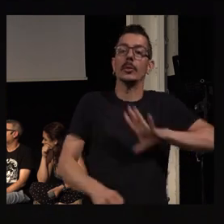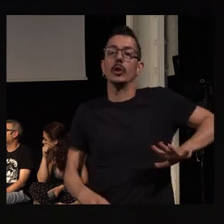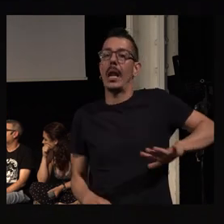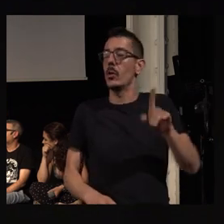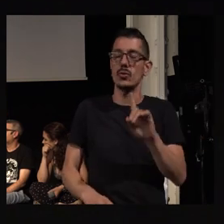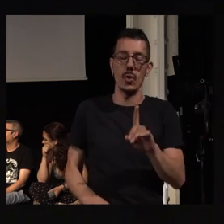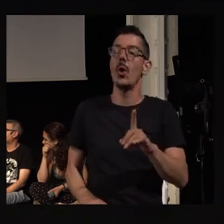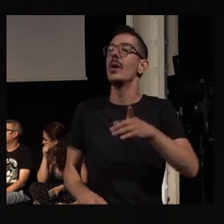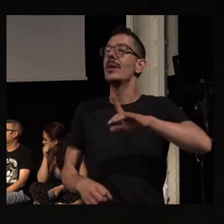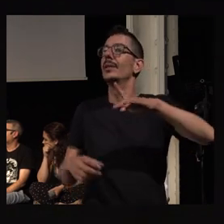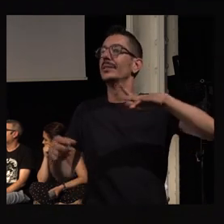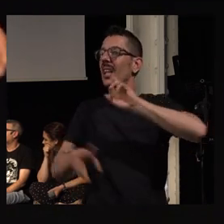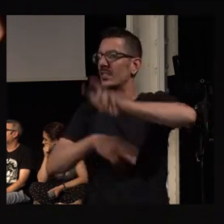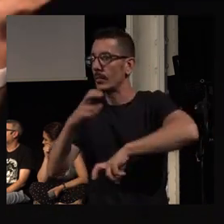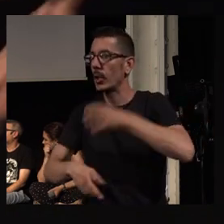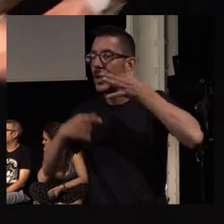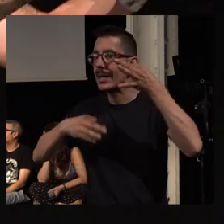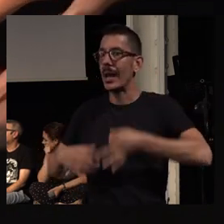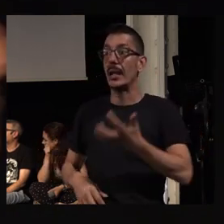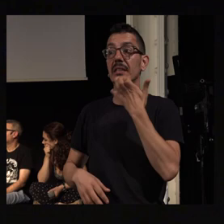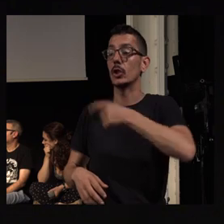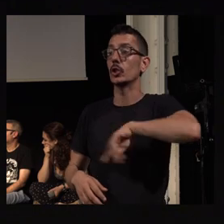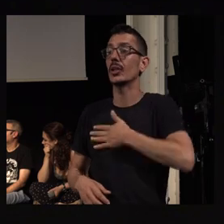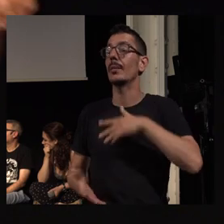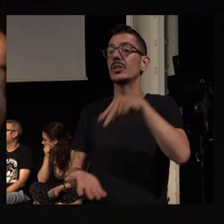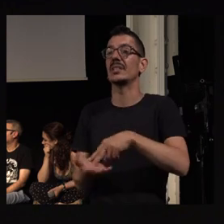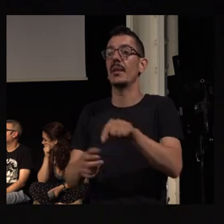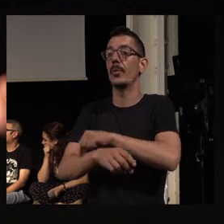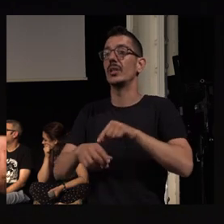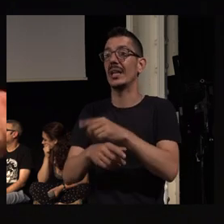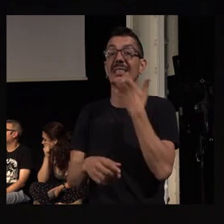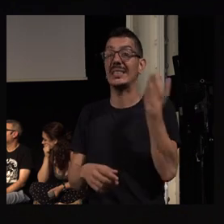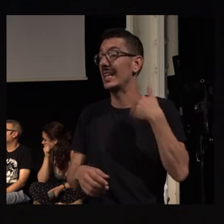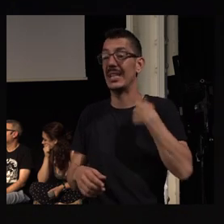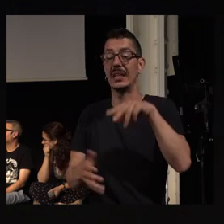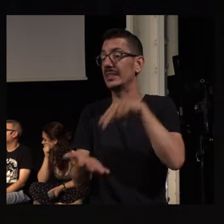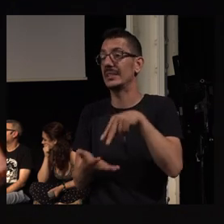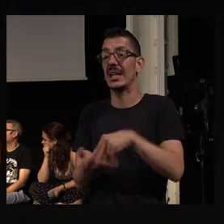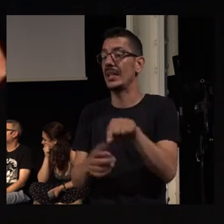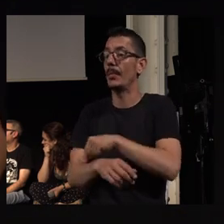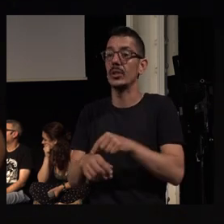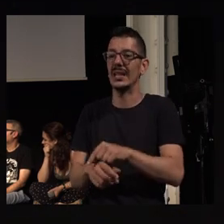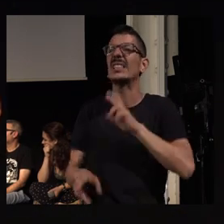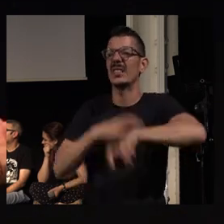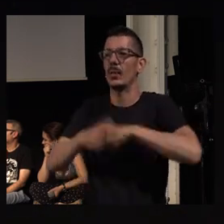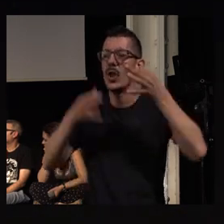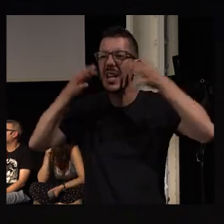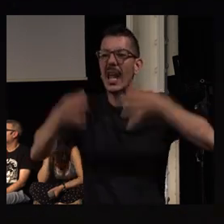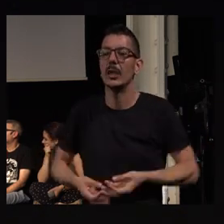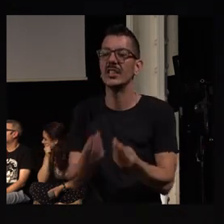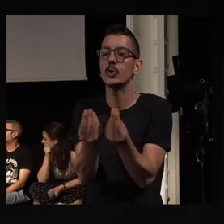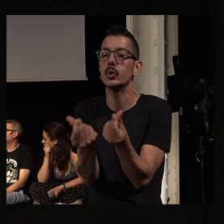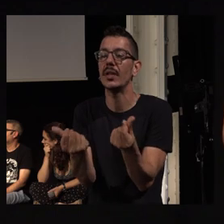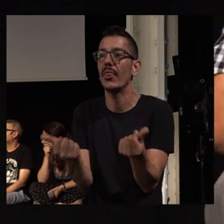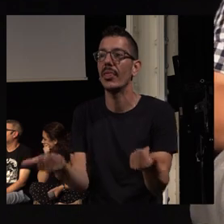Entonces, transformaciones, si vamos a estar en política, si estáis ya en la política... Transformaciones reales y sustanciales.